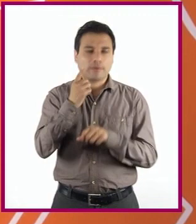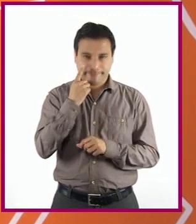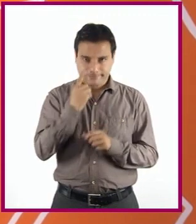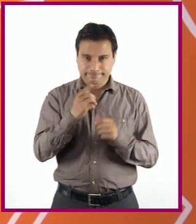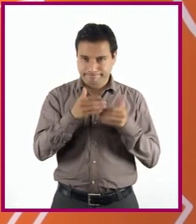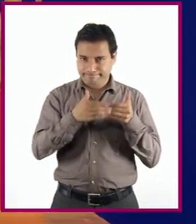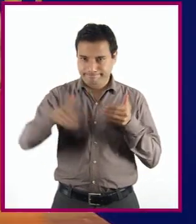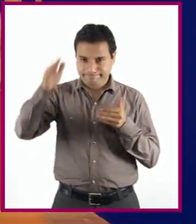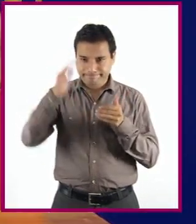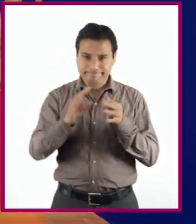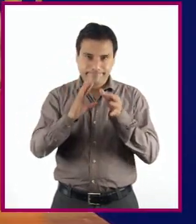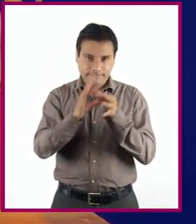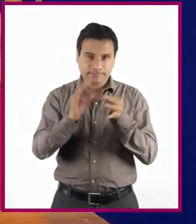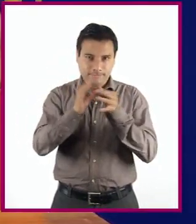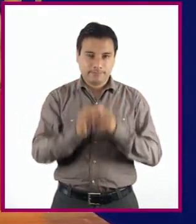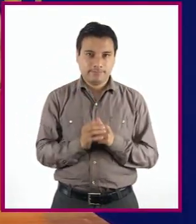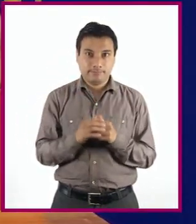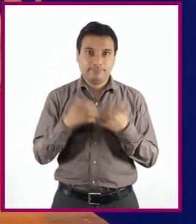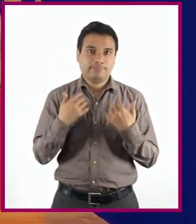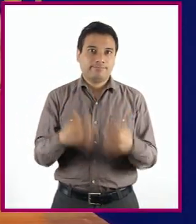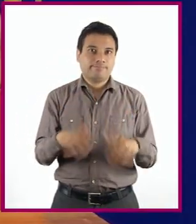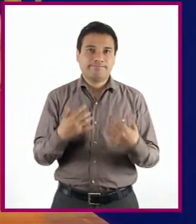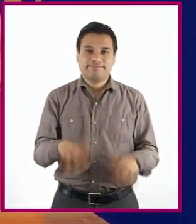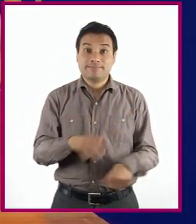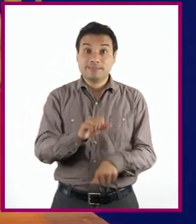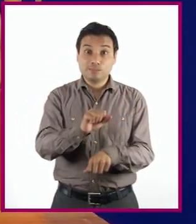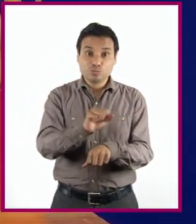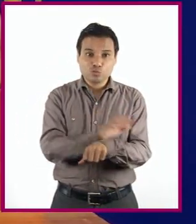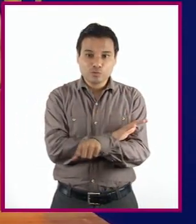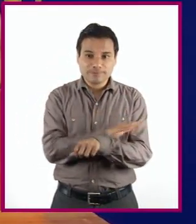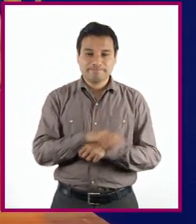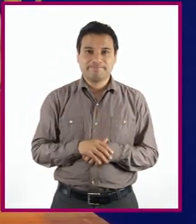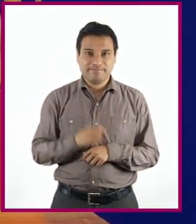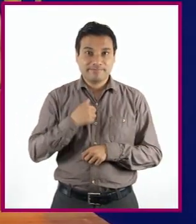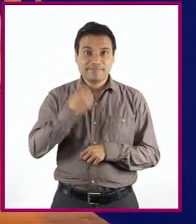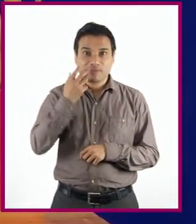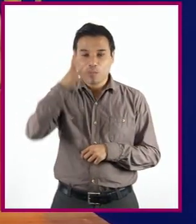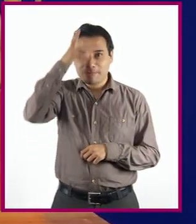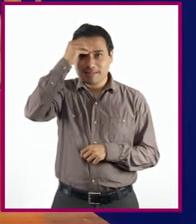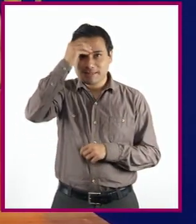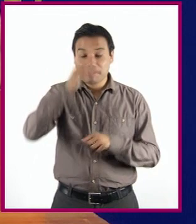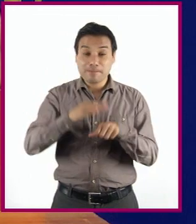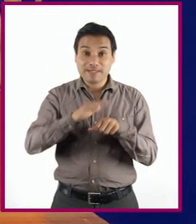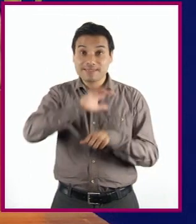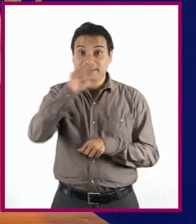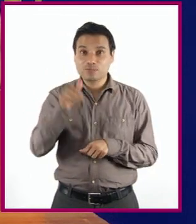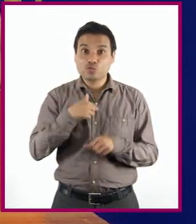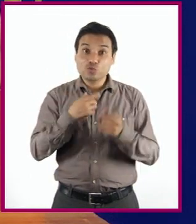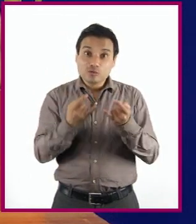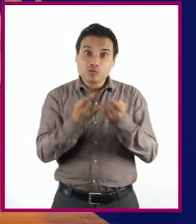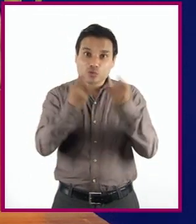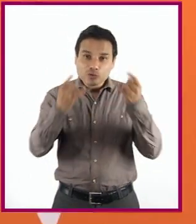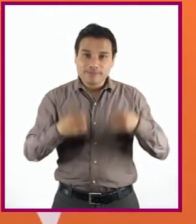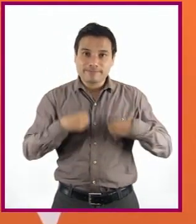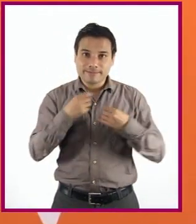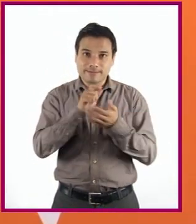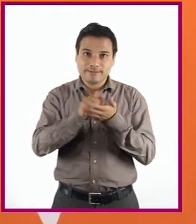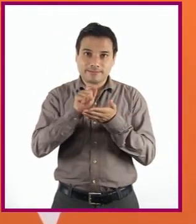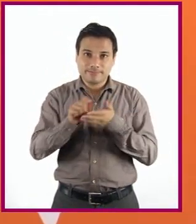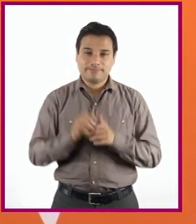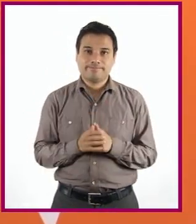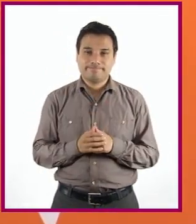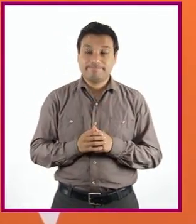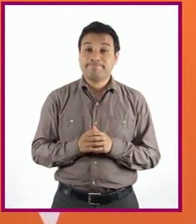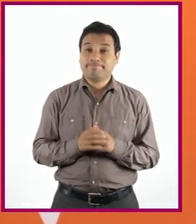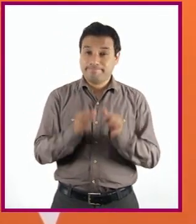a continuación. ¡Qué emocionante, profesora! Quiero aprender más para poder escribir mi autobiografía.